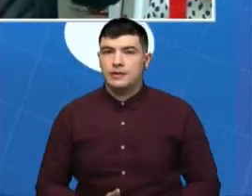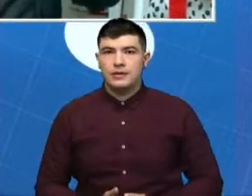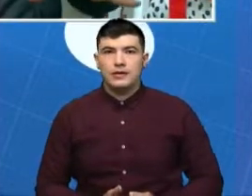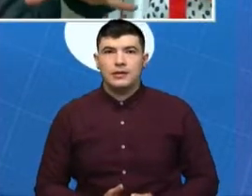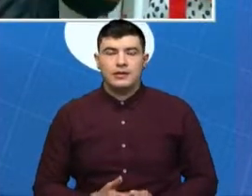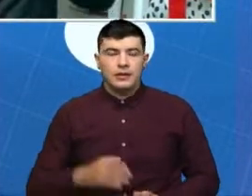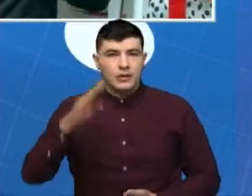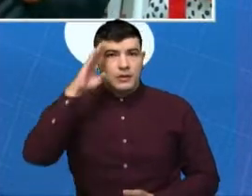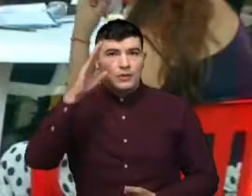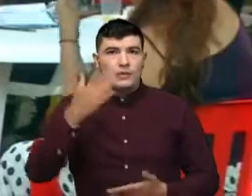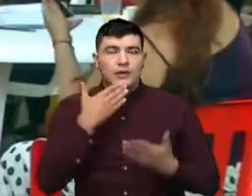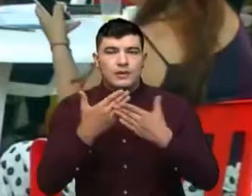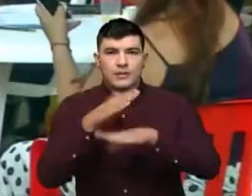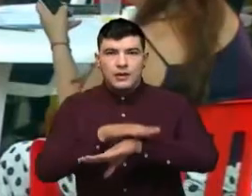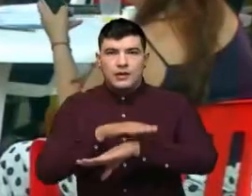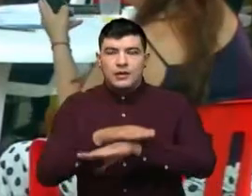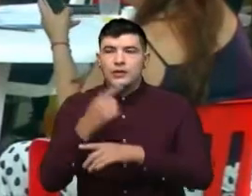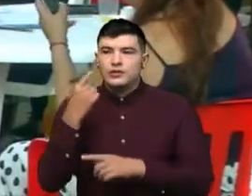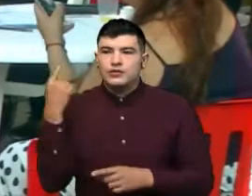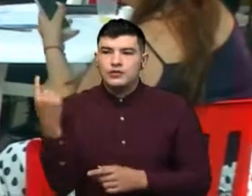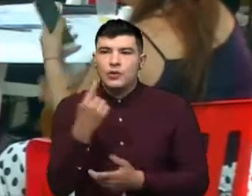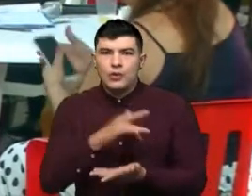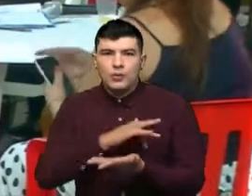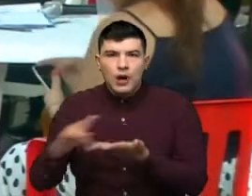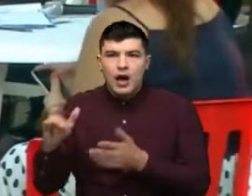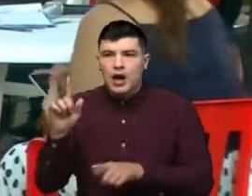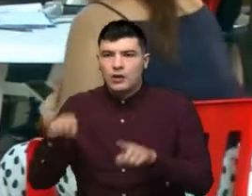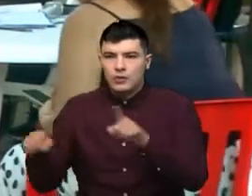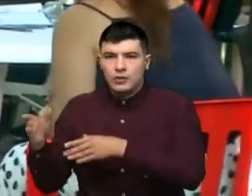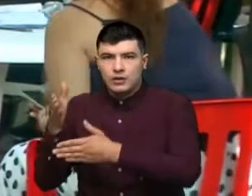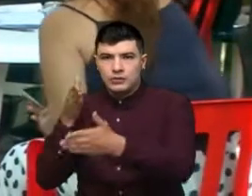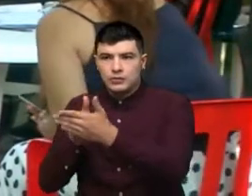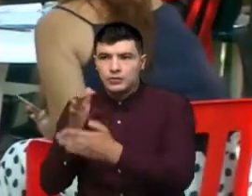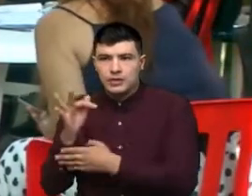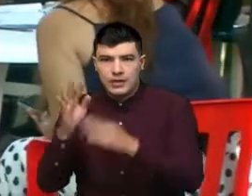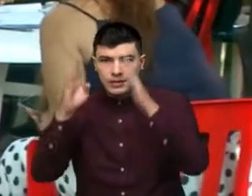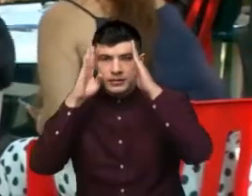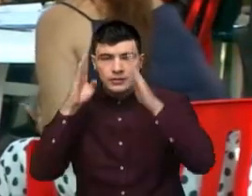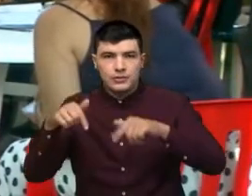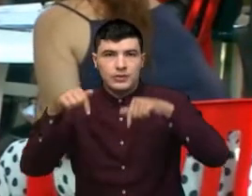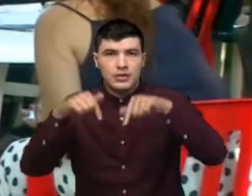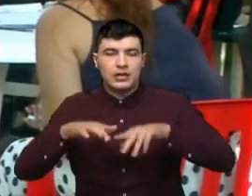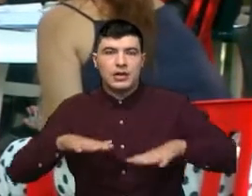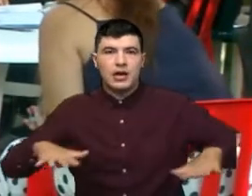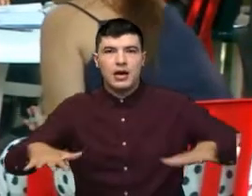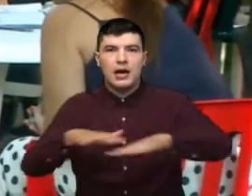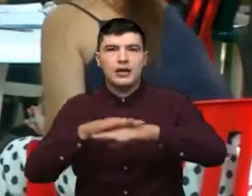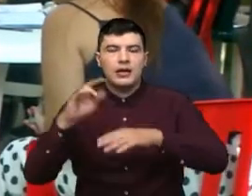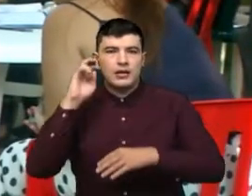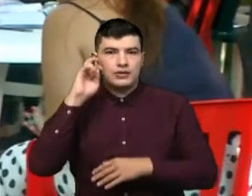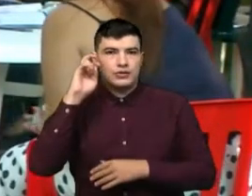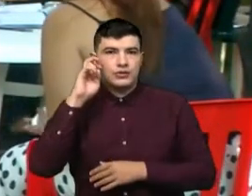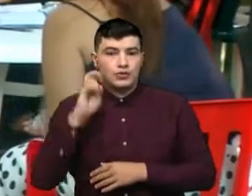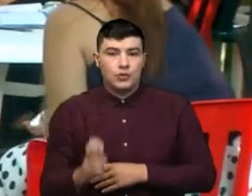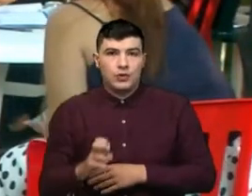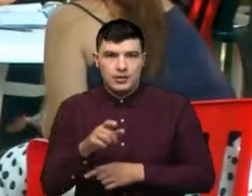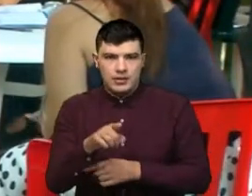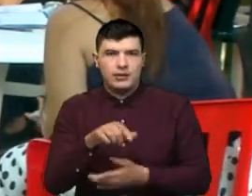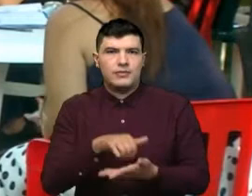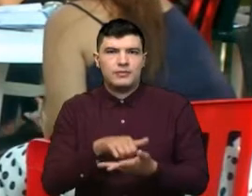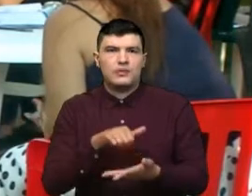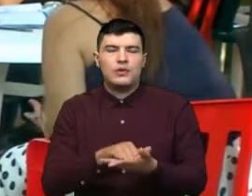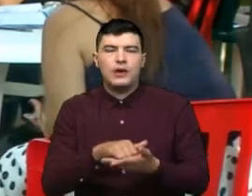buenas tardes pues solo urgencias y algunas tutelas serán atendidas aquí en la zona sur de bienestar familiar 38